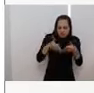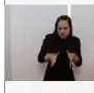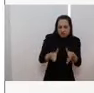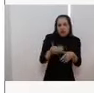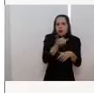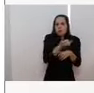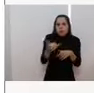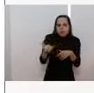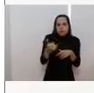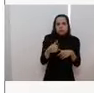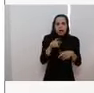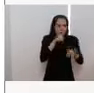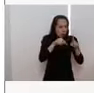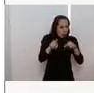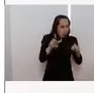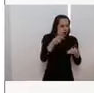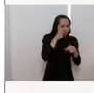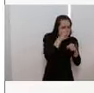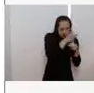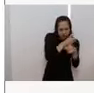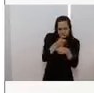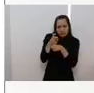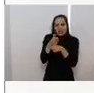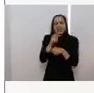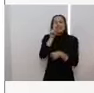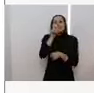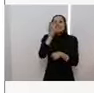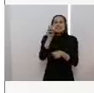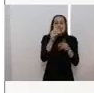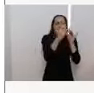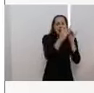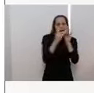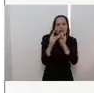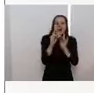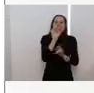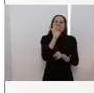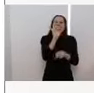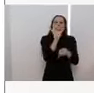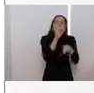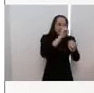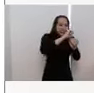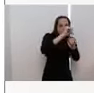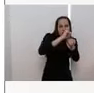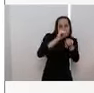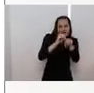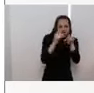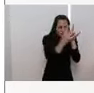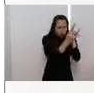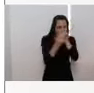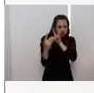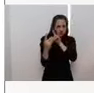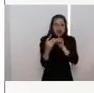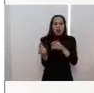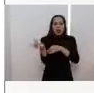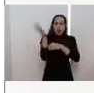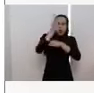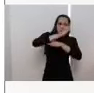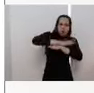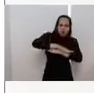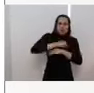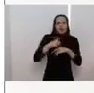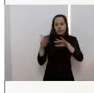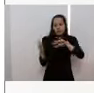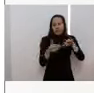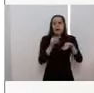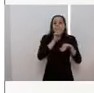camas en observación de urgencias tenemos 60 camas 15 salas de cirugías que funcionan 24 horas al día 27 salas de